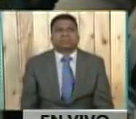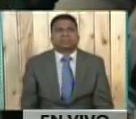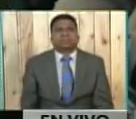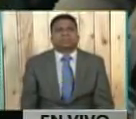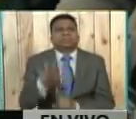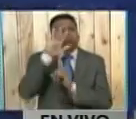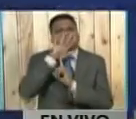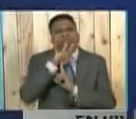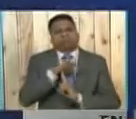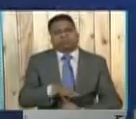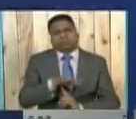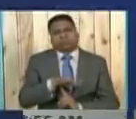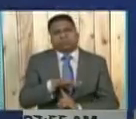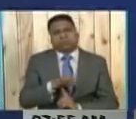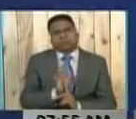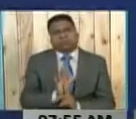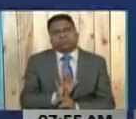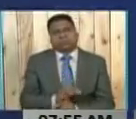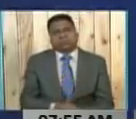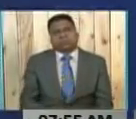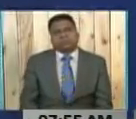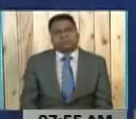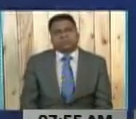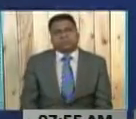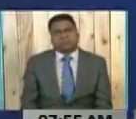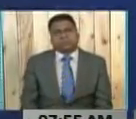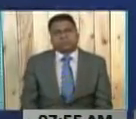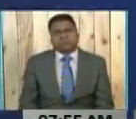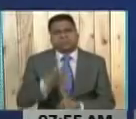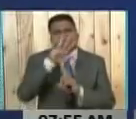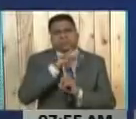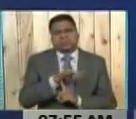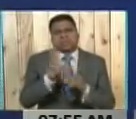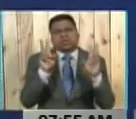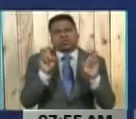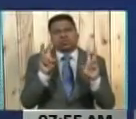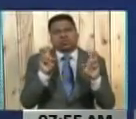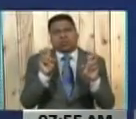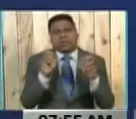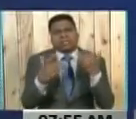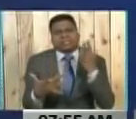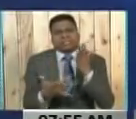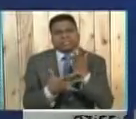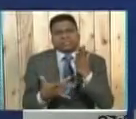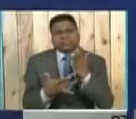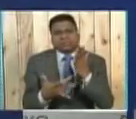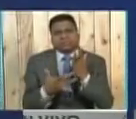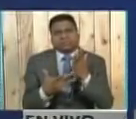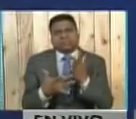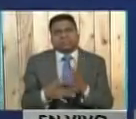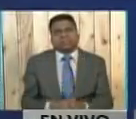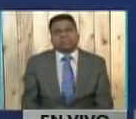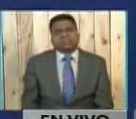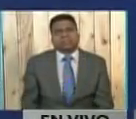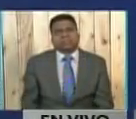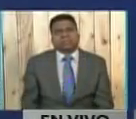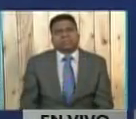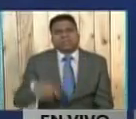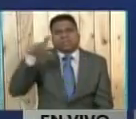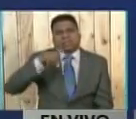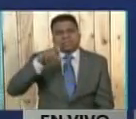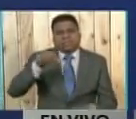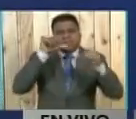sometidos al surgimiento de nuevas tecnologías y a la necesidad de preservar la